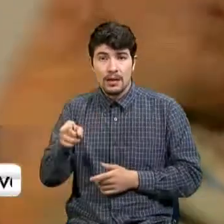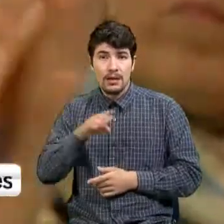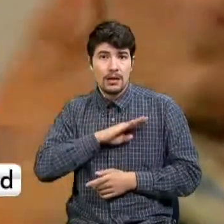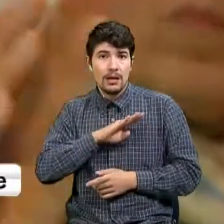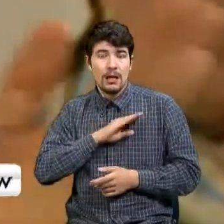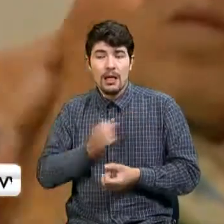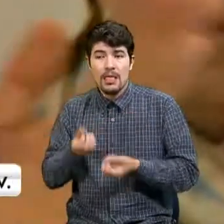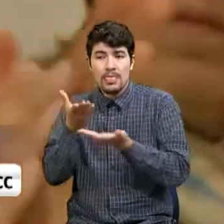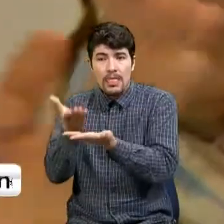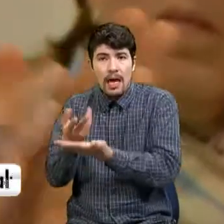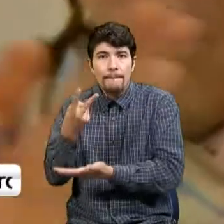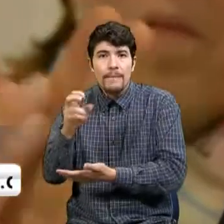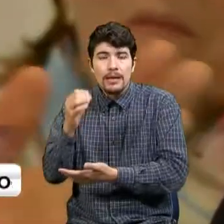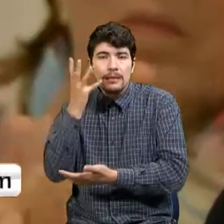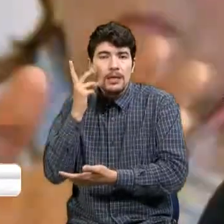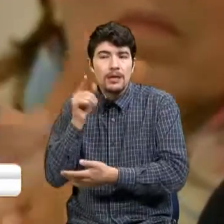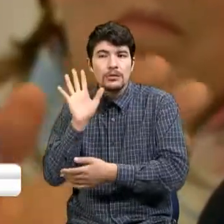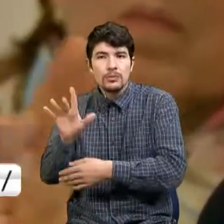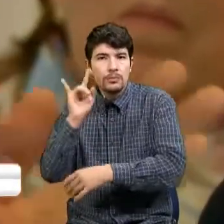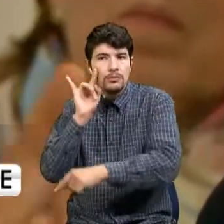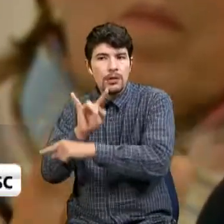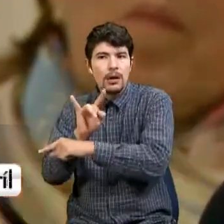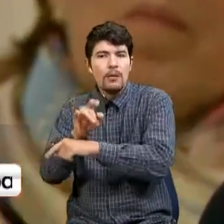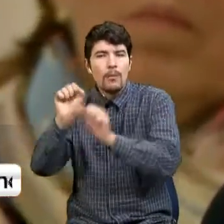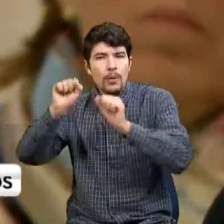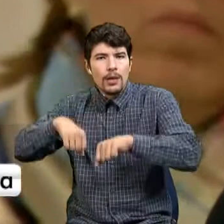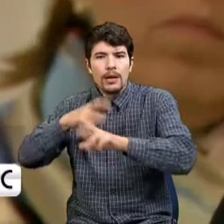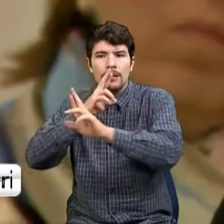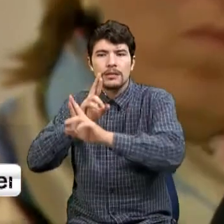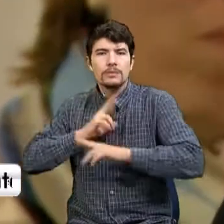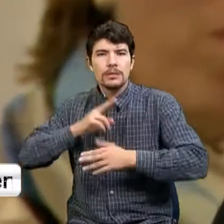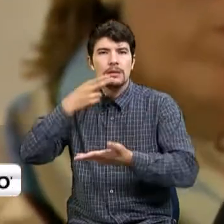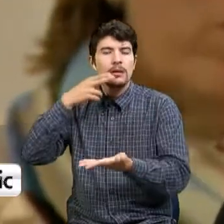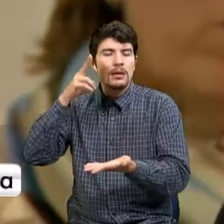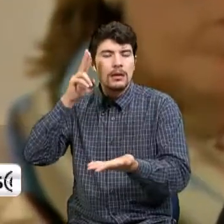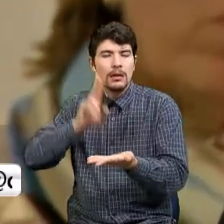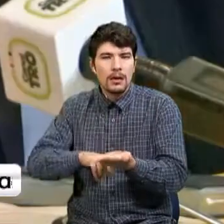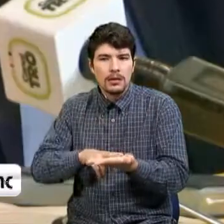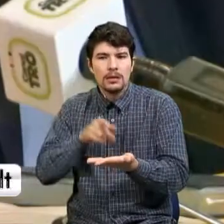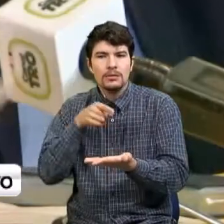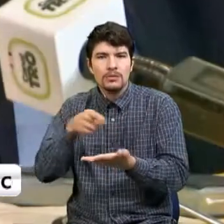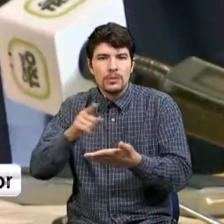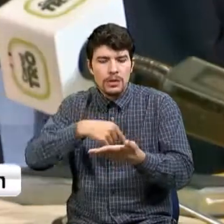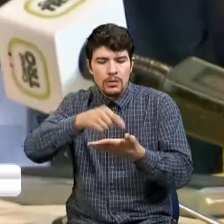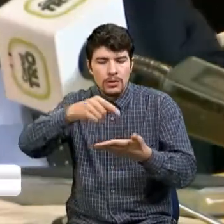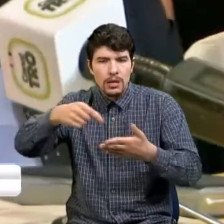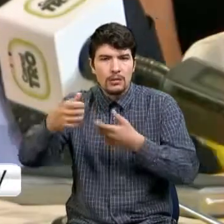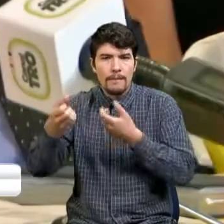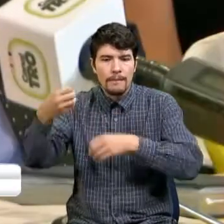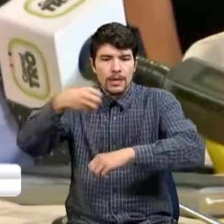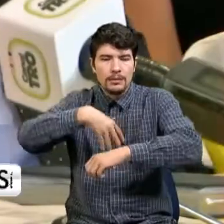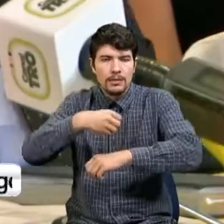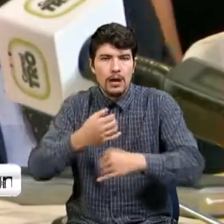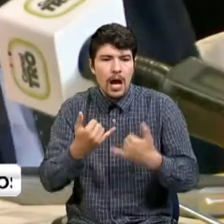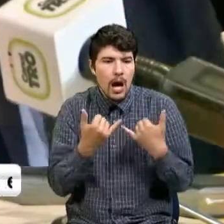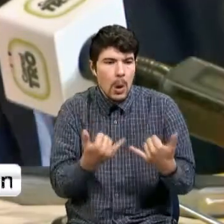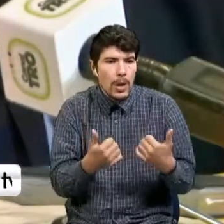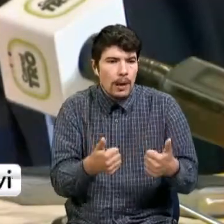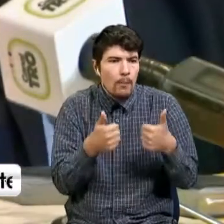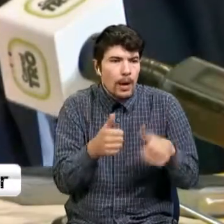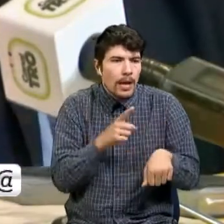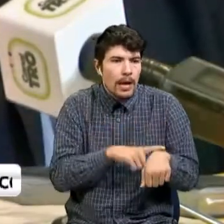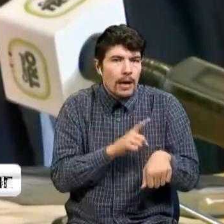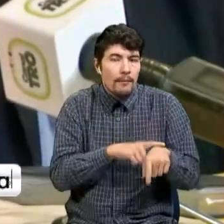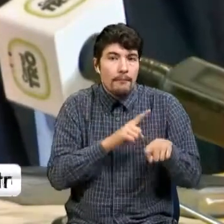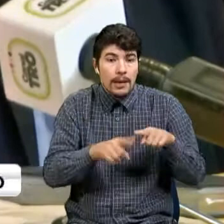días al organismo de control para que se pronuncie sobre el contrato de basuras que en buenahora nosotros aceptamos eso pero